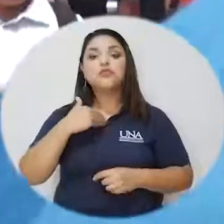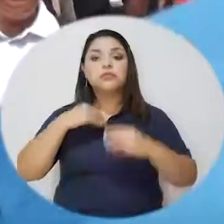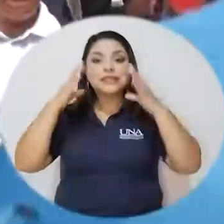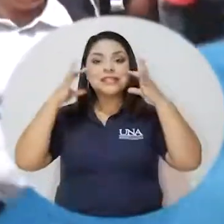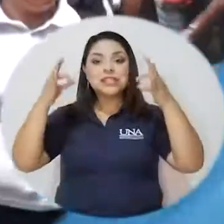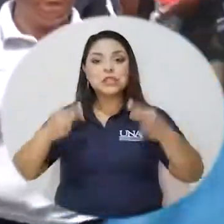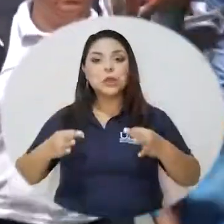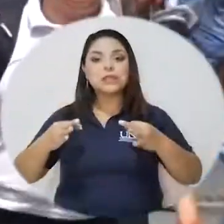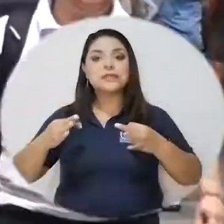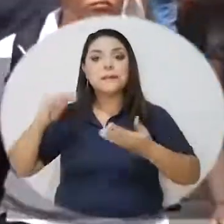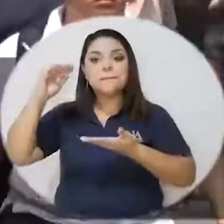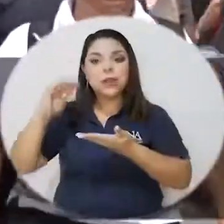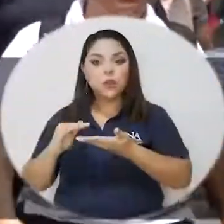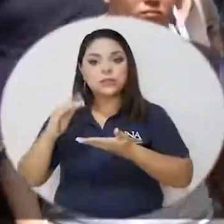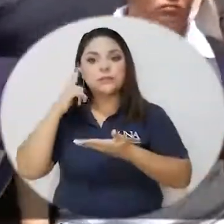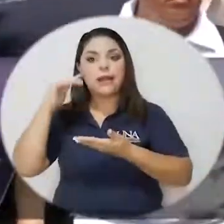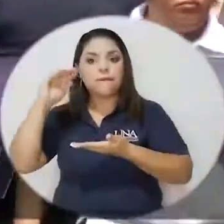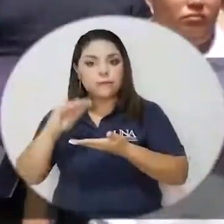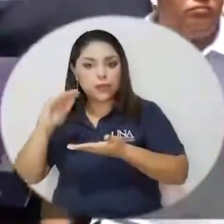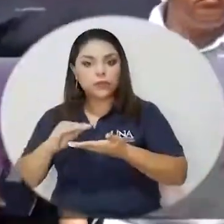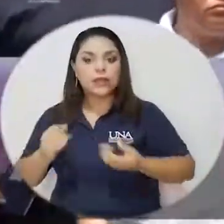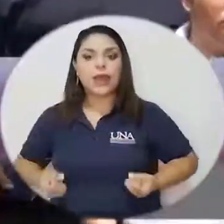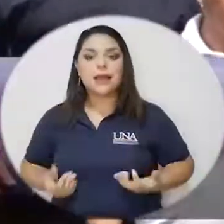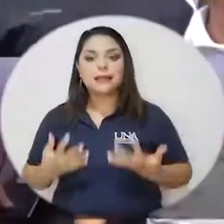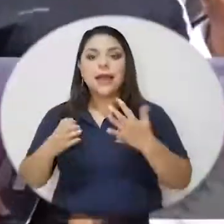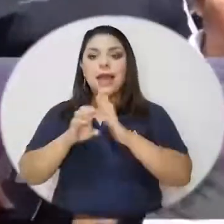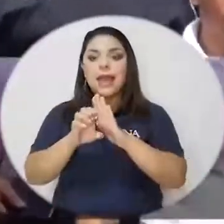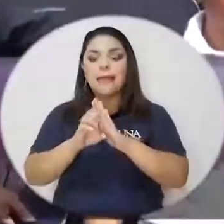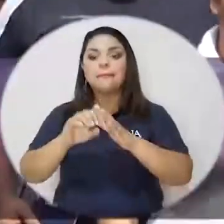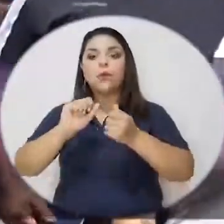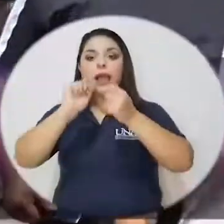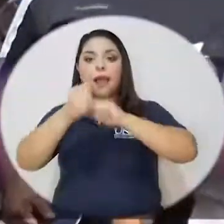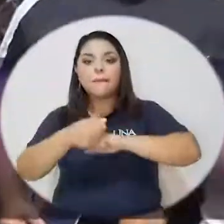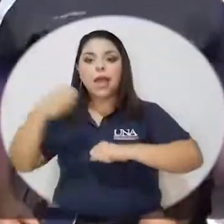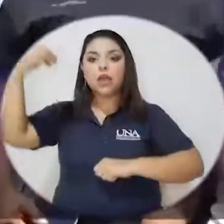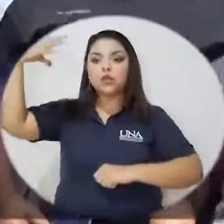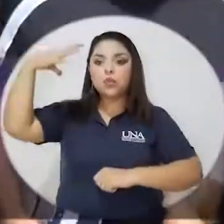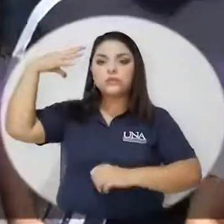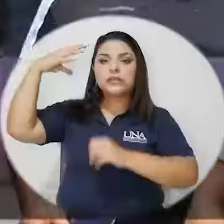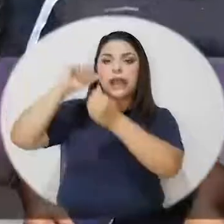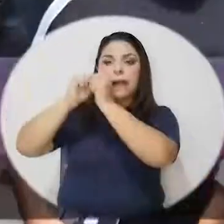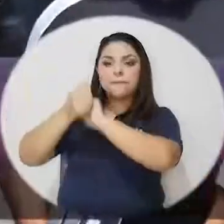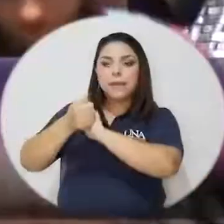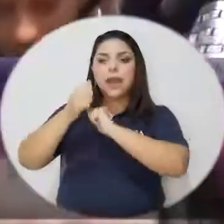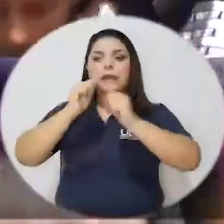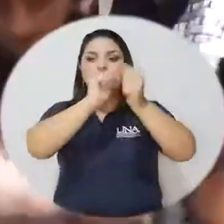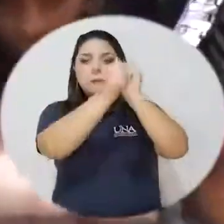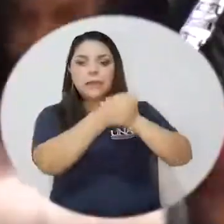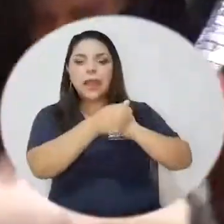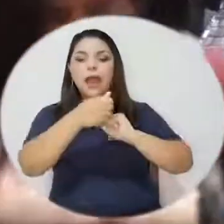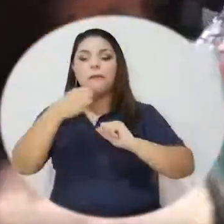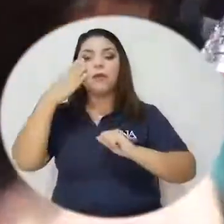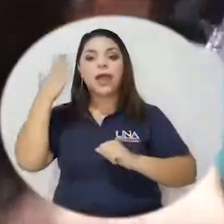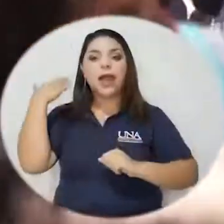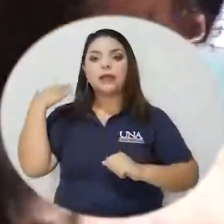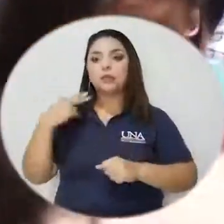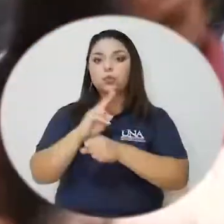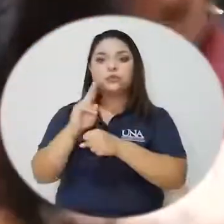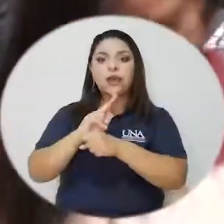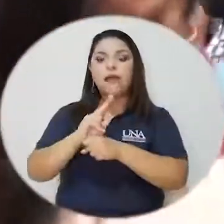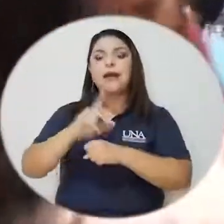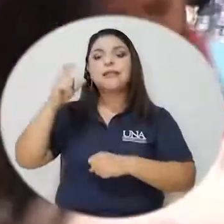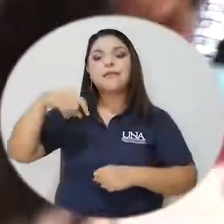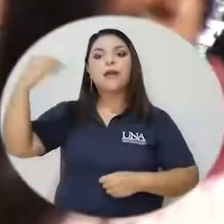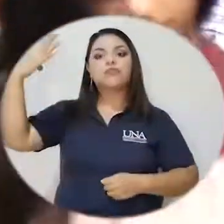tomar decisiones menores para bajar gastos. Por ejemplo, alguna gente empezó a cambiar fluorescentes, bombillos y todo eso que antes no utilizaba, porque ahora tiene que tenerlos más encendidos en el